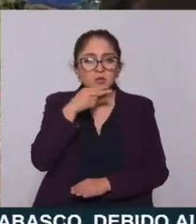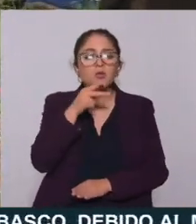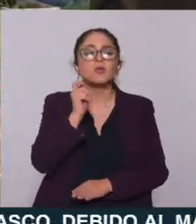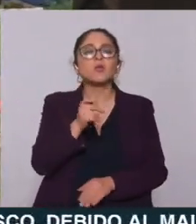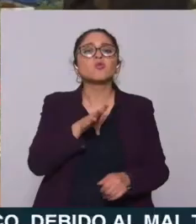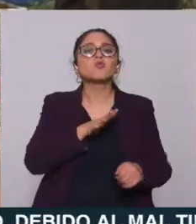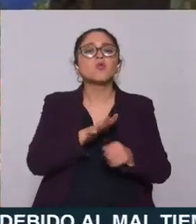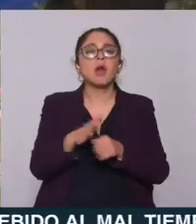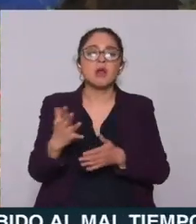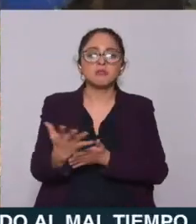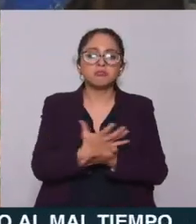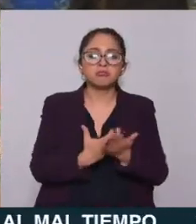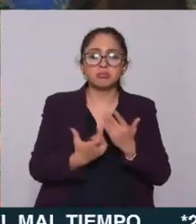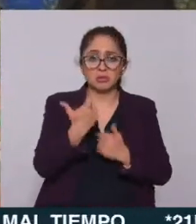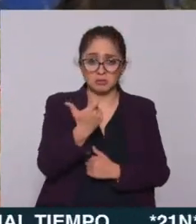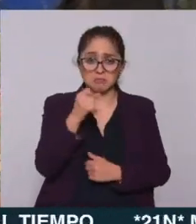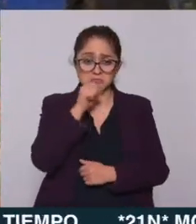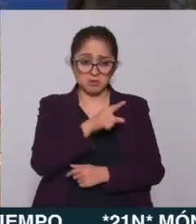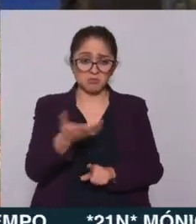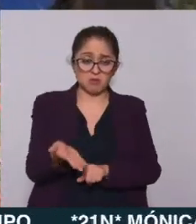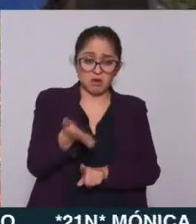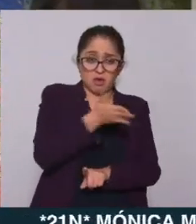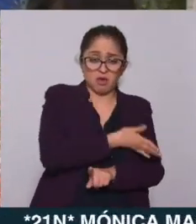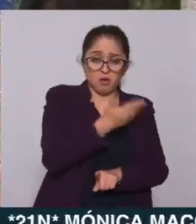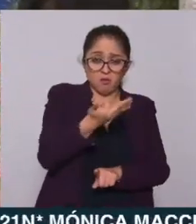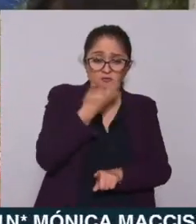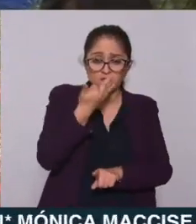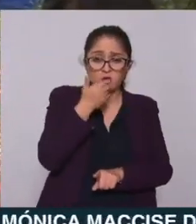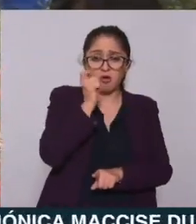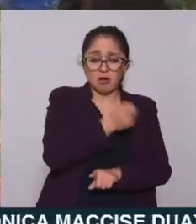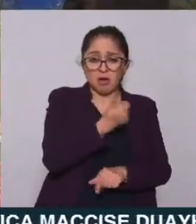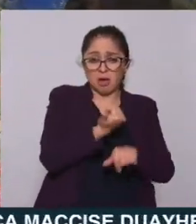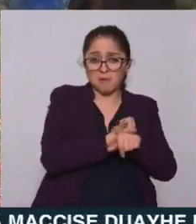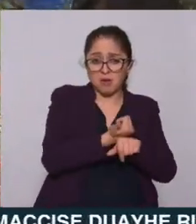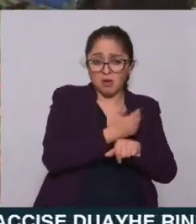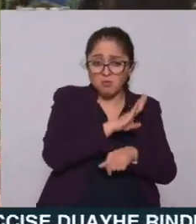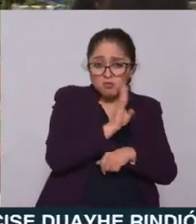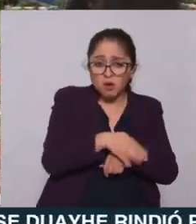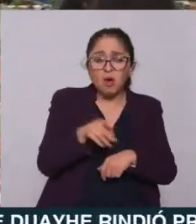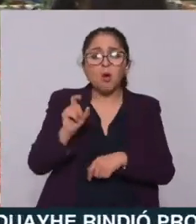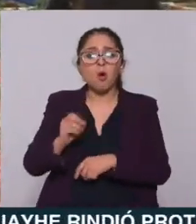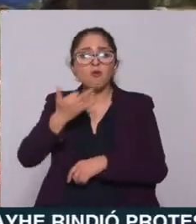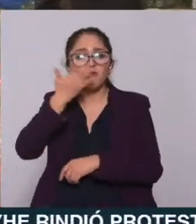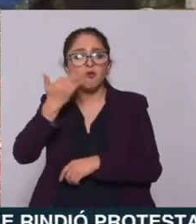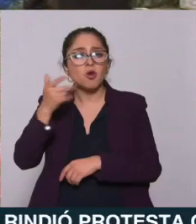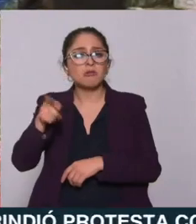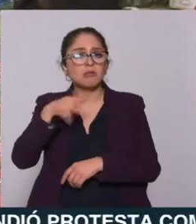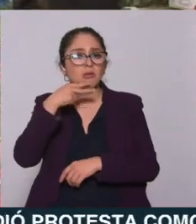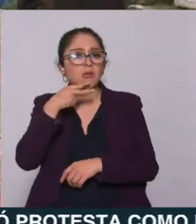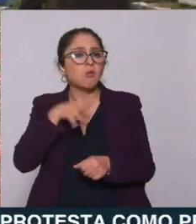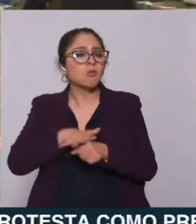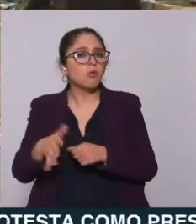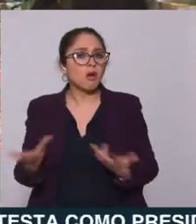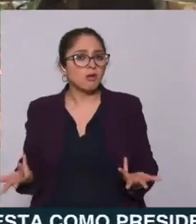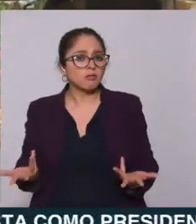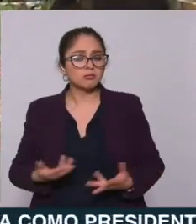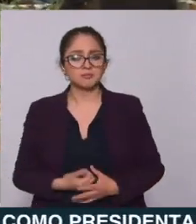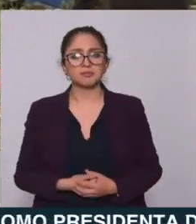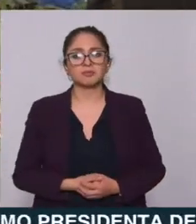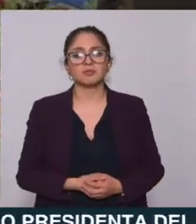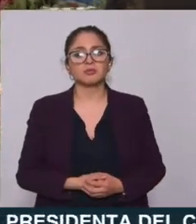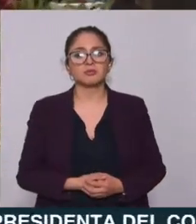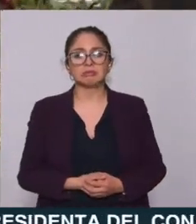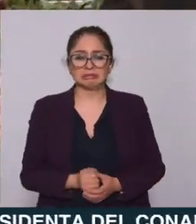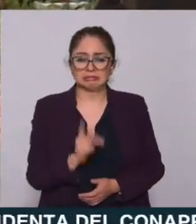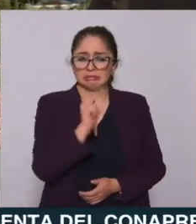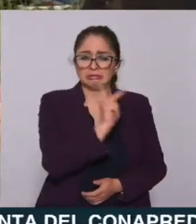son las ganancias o si es equiparable la ganancia que deja la venta de esta flor a comparación de la flor de Nochebuena? Pues es muy